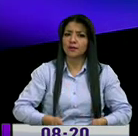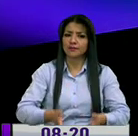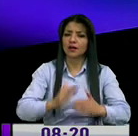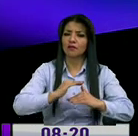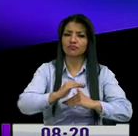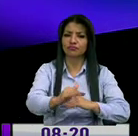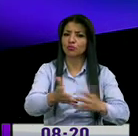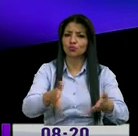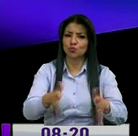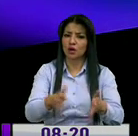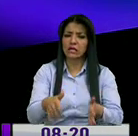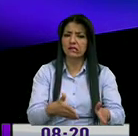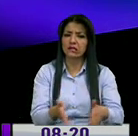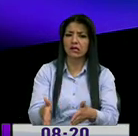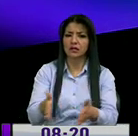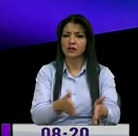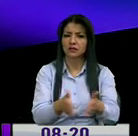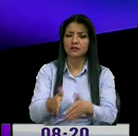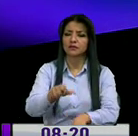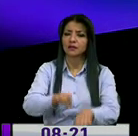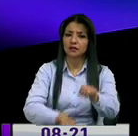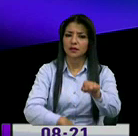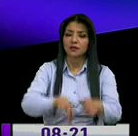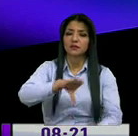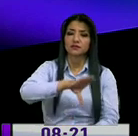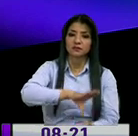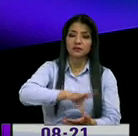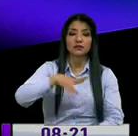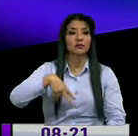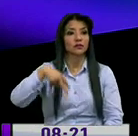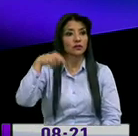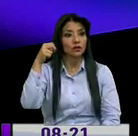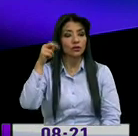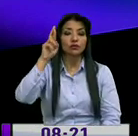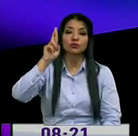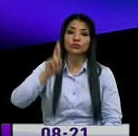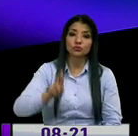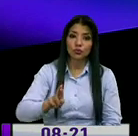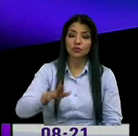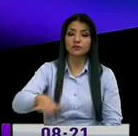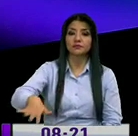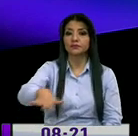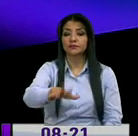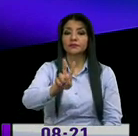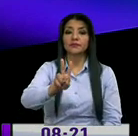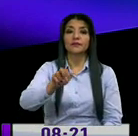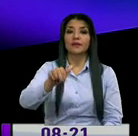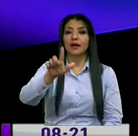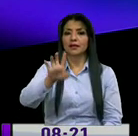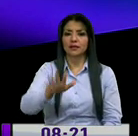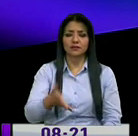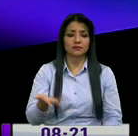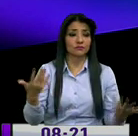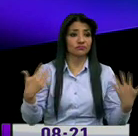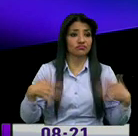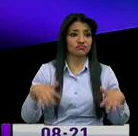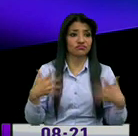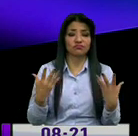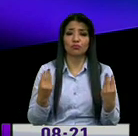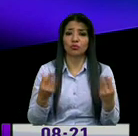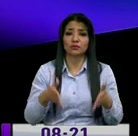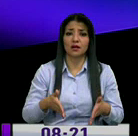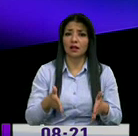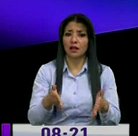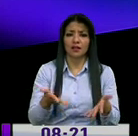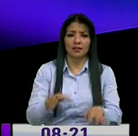calles, de estas avenidas, en el centro, en el norte, en el sur de la ciudad, en los valles, hay mucho de esto.